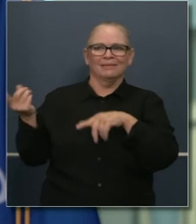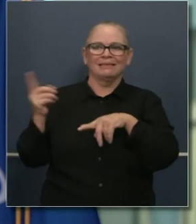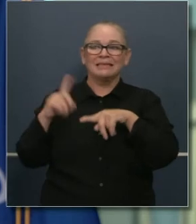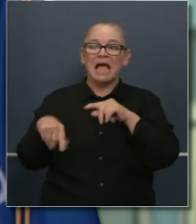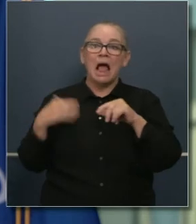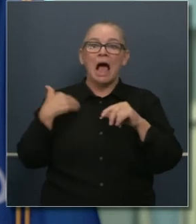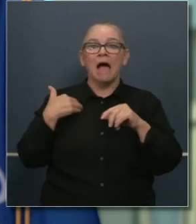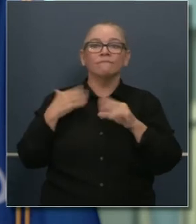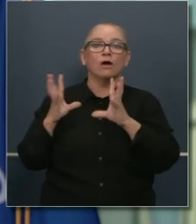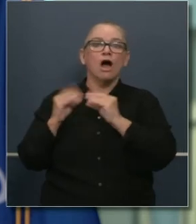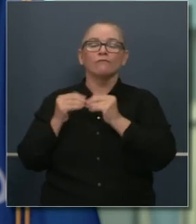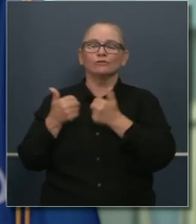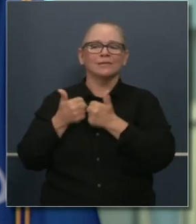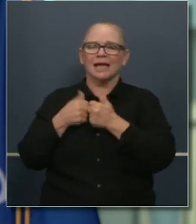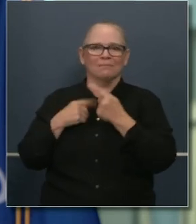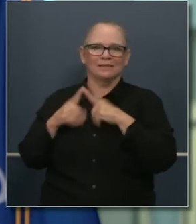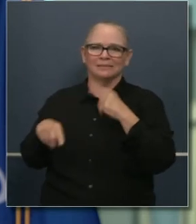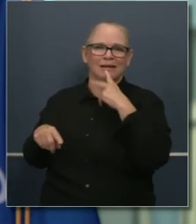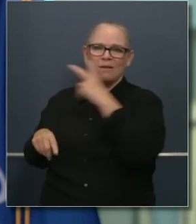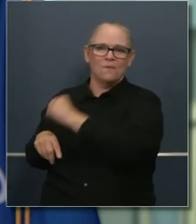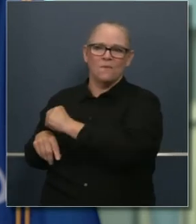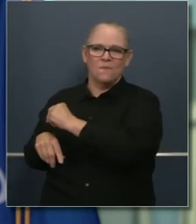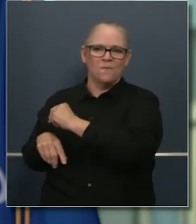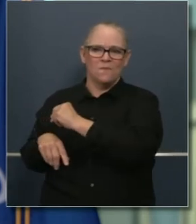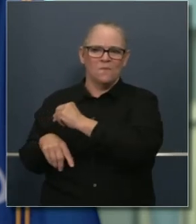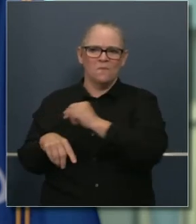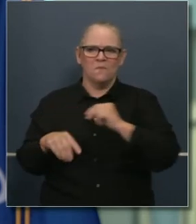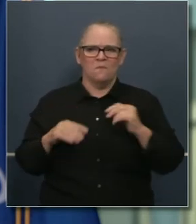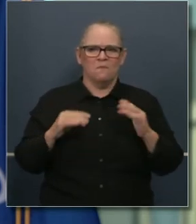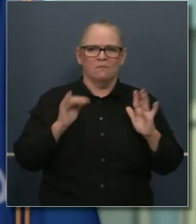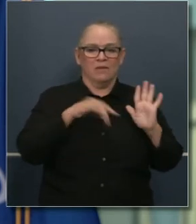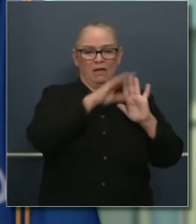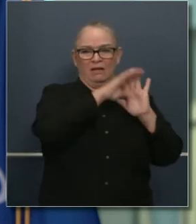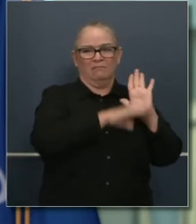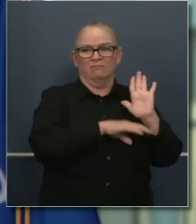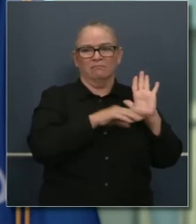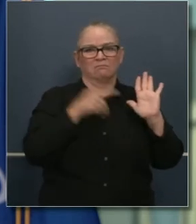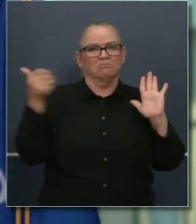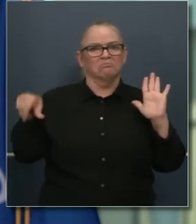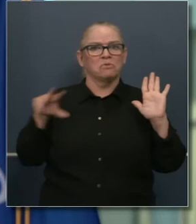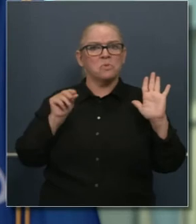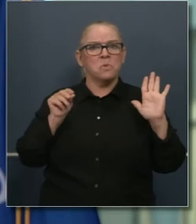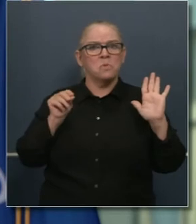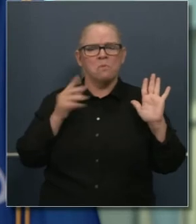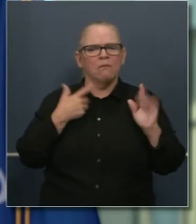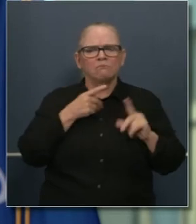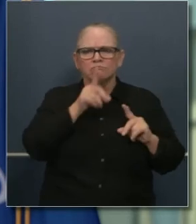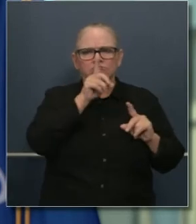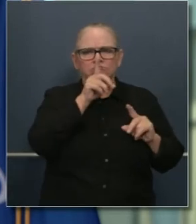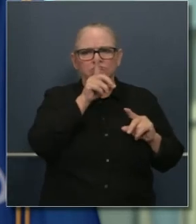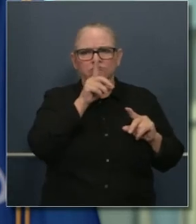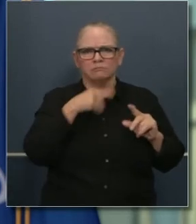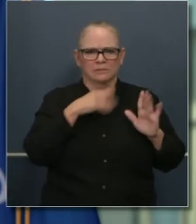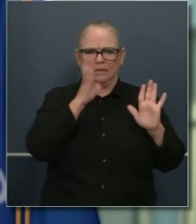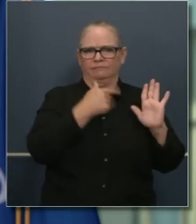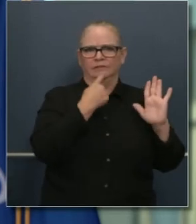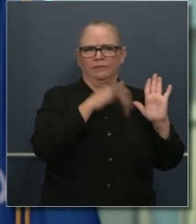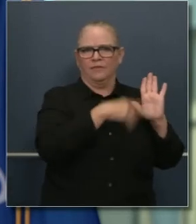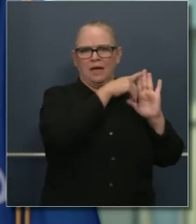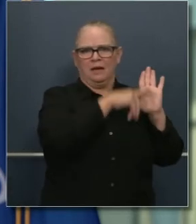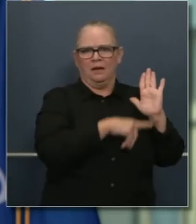juego de conferencia no hay nada en nuestras recomendaciones que ha publicado el estado que niega que estos juegos se puedan hacer